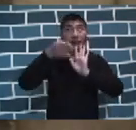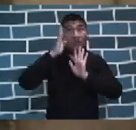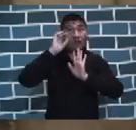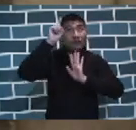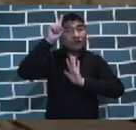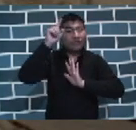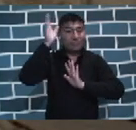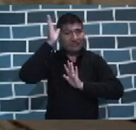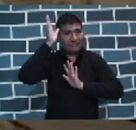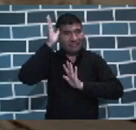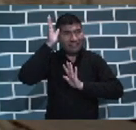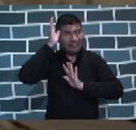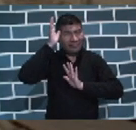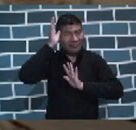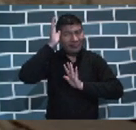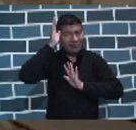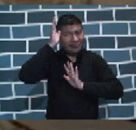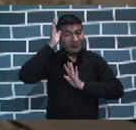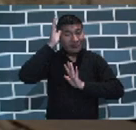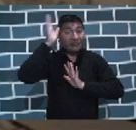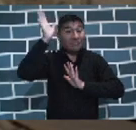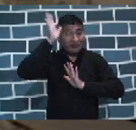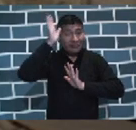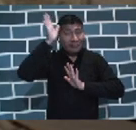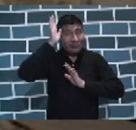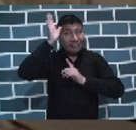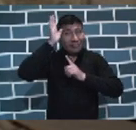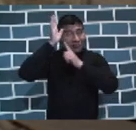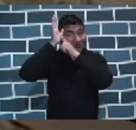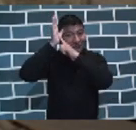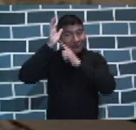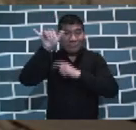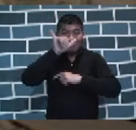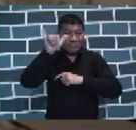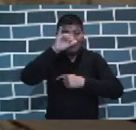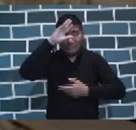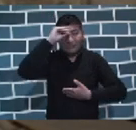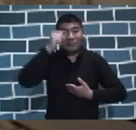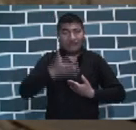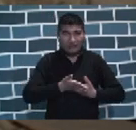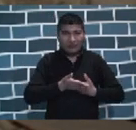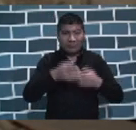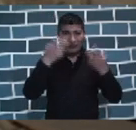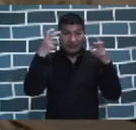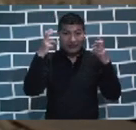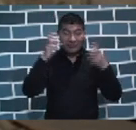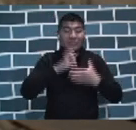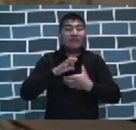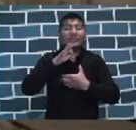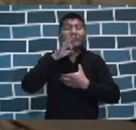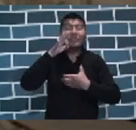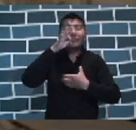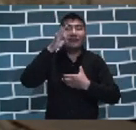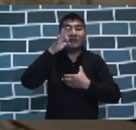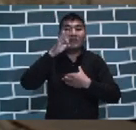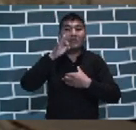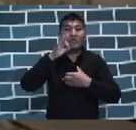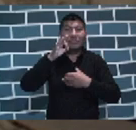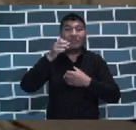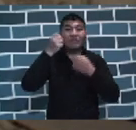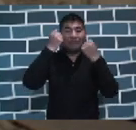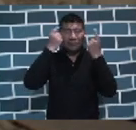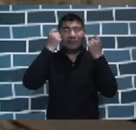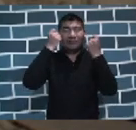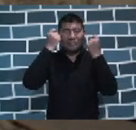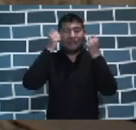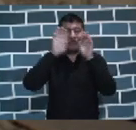padre y que el padre es igual al hijo en lo divino nos hace comprender